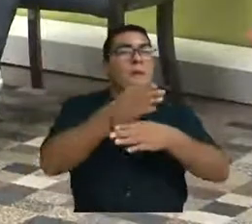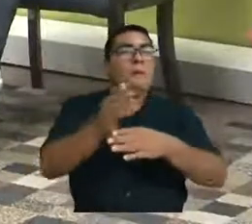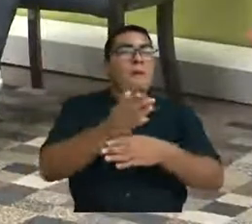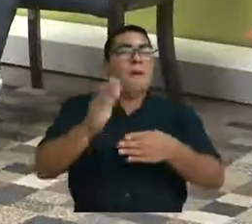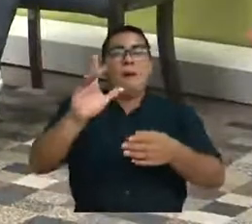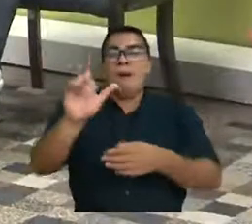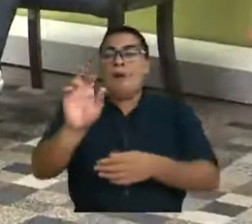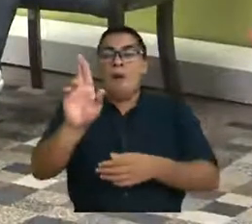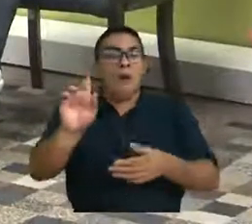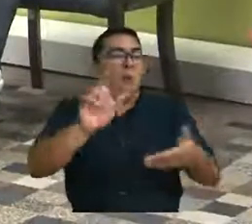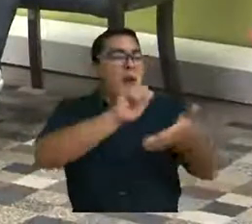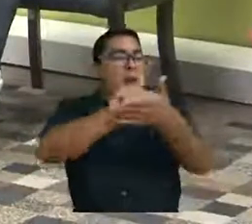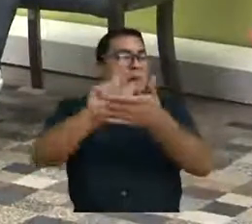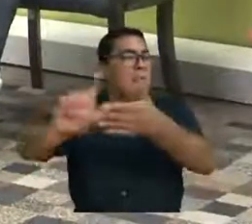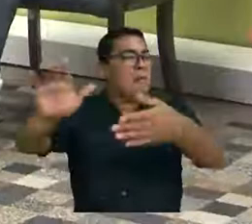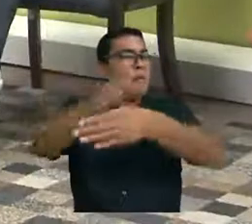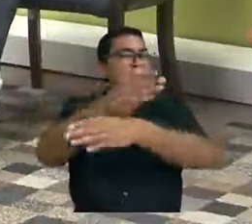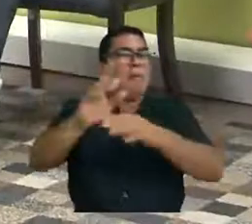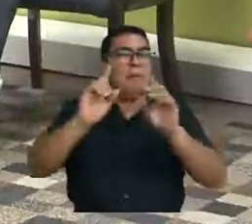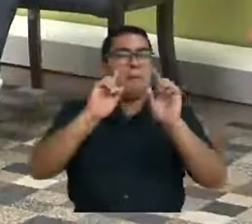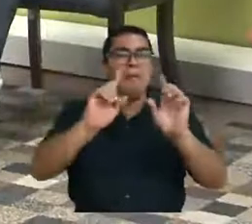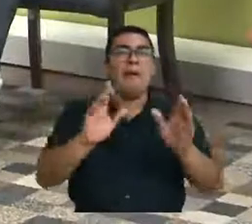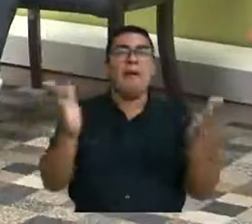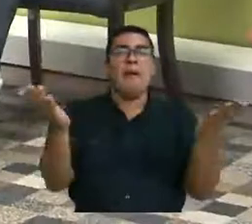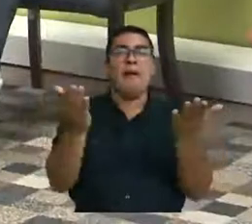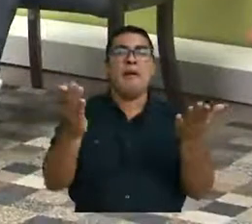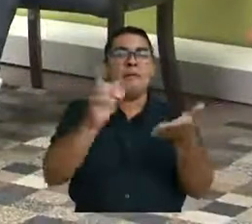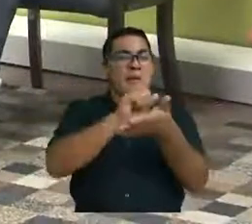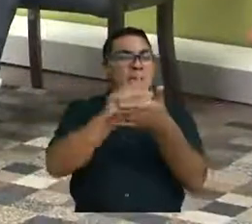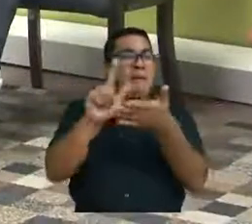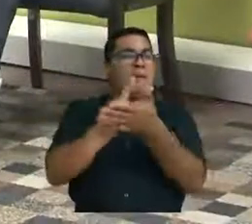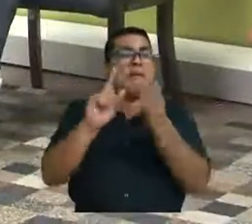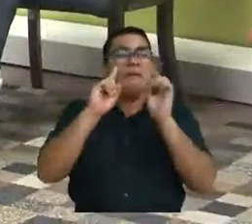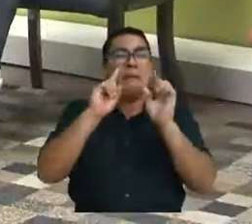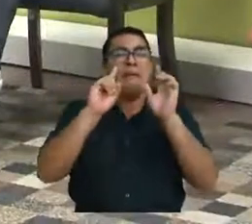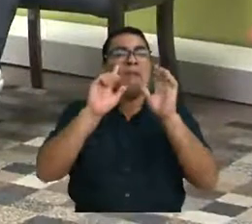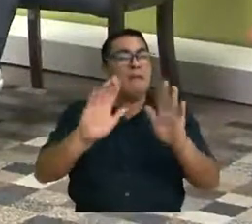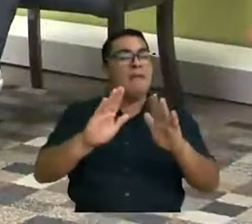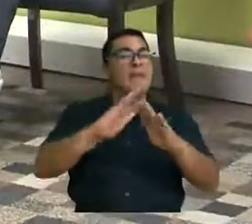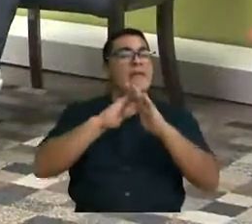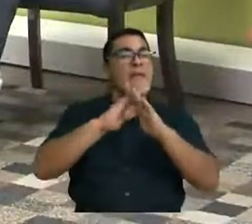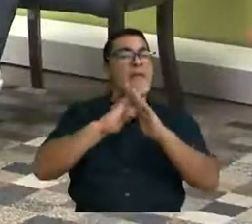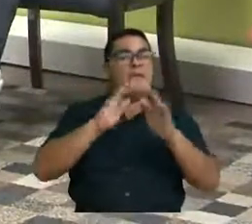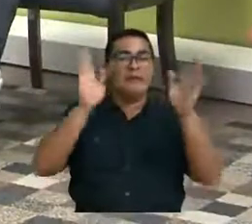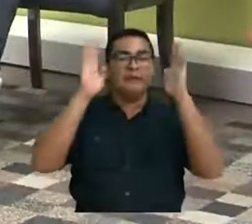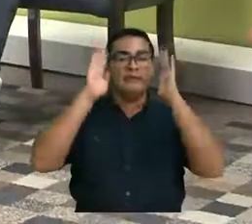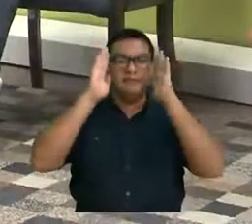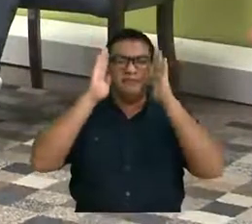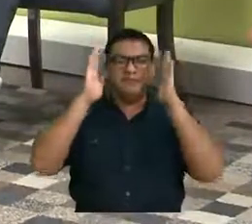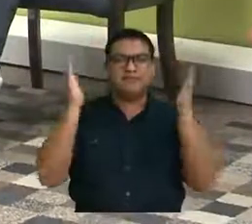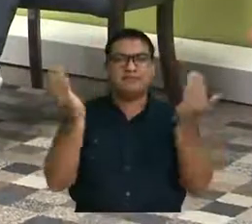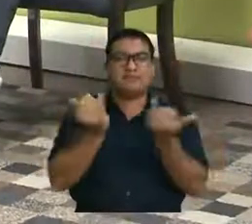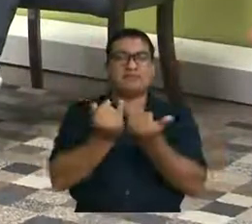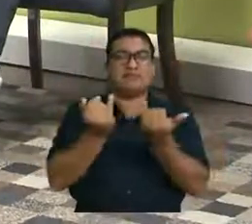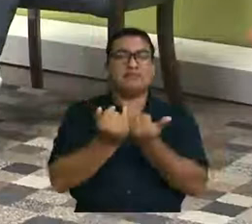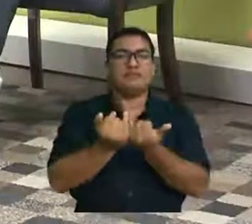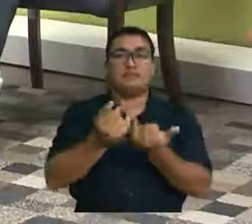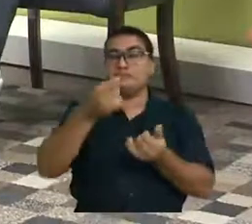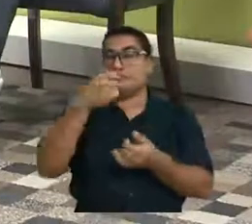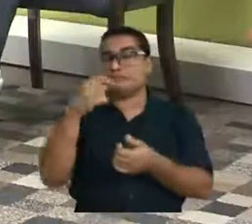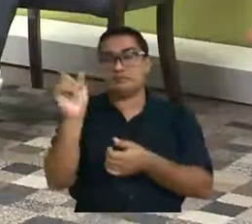desinfección que nosotros estamos hablando, porque la desinfección por prevención, la que tenemos nosotros, no es como un